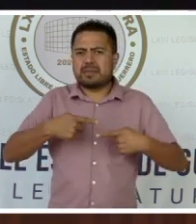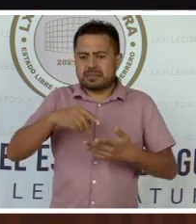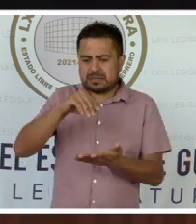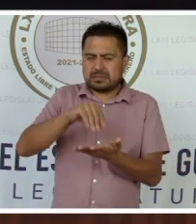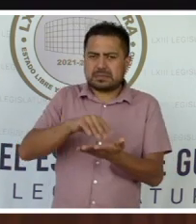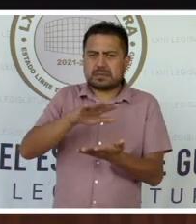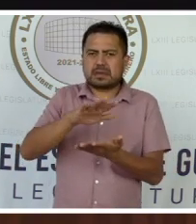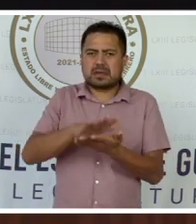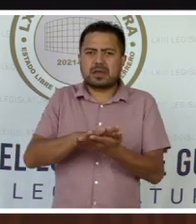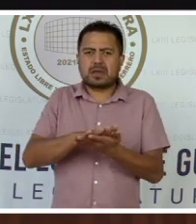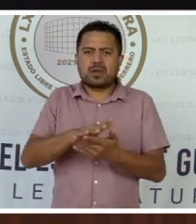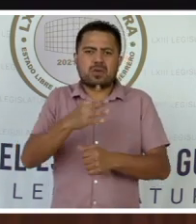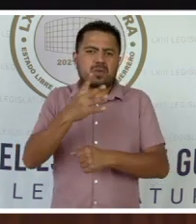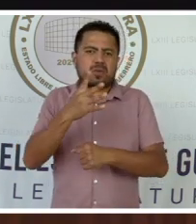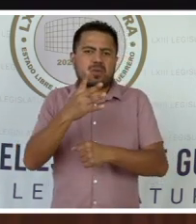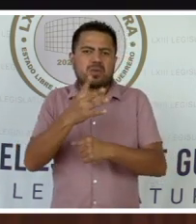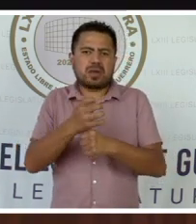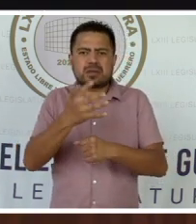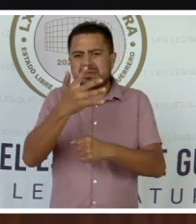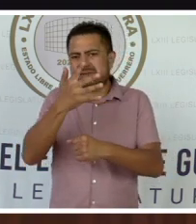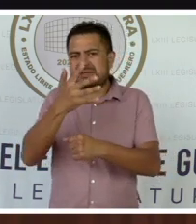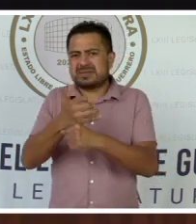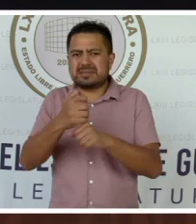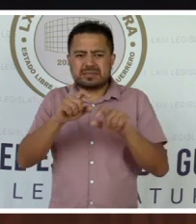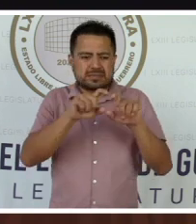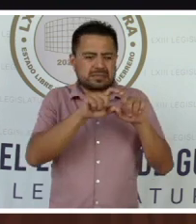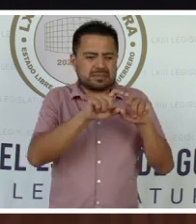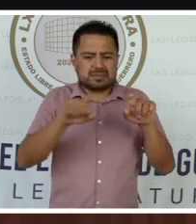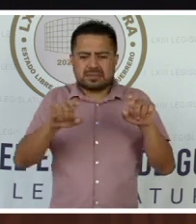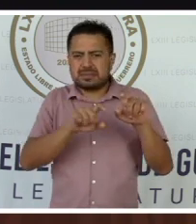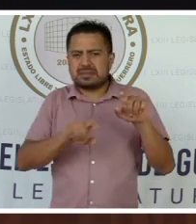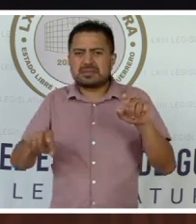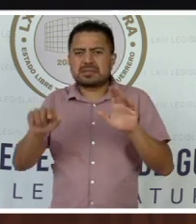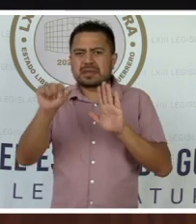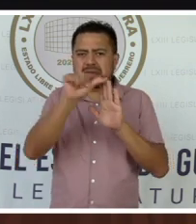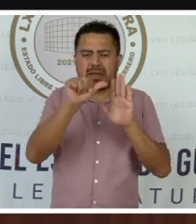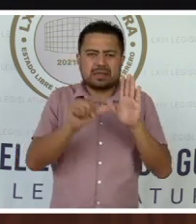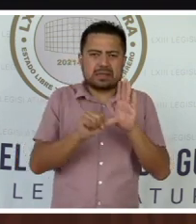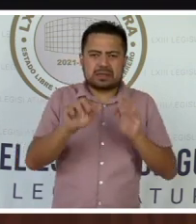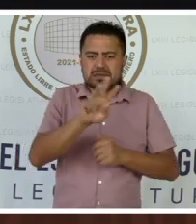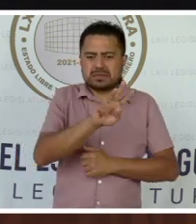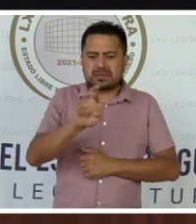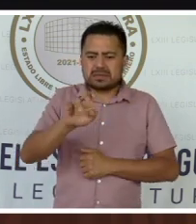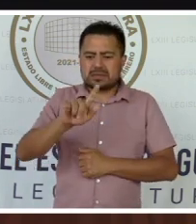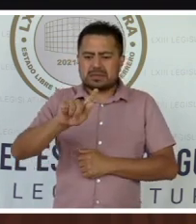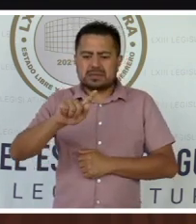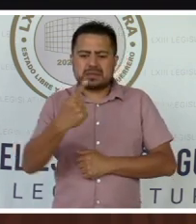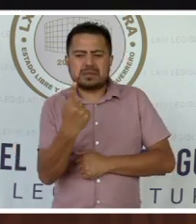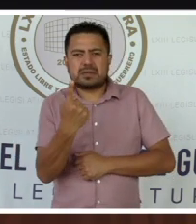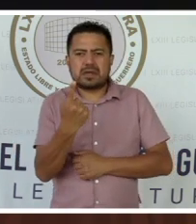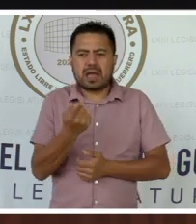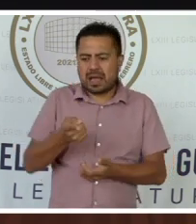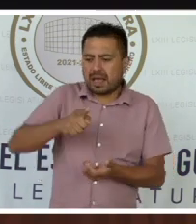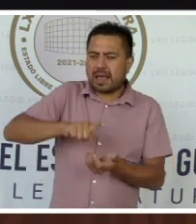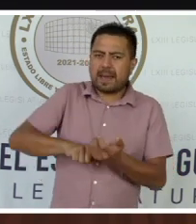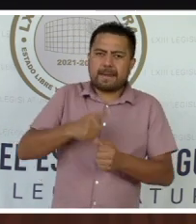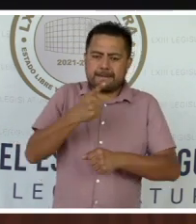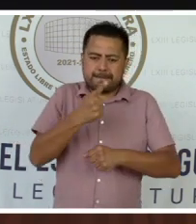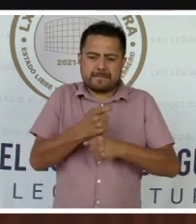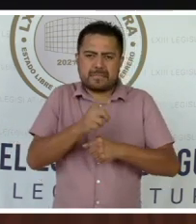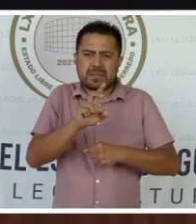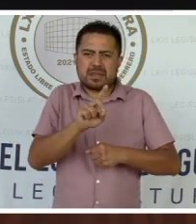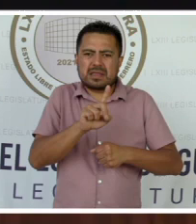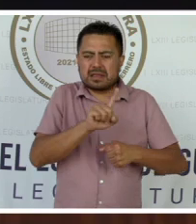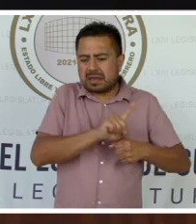en las fracciones cuarta y quinta del artículo 371 dentro de los primeros 30